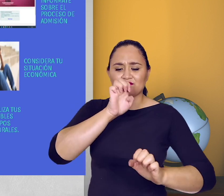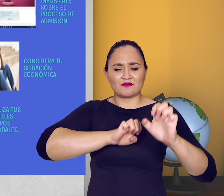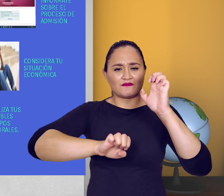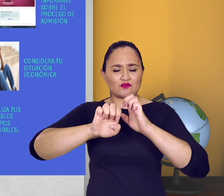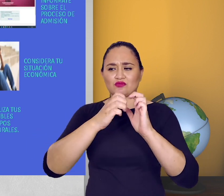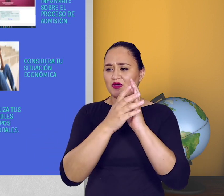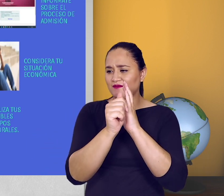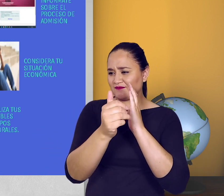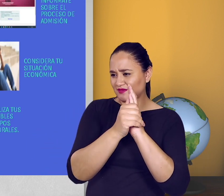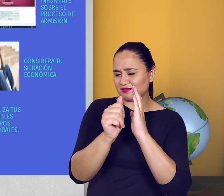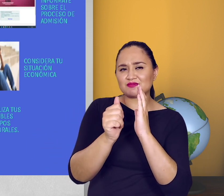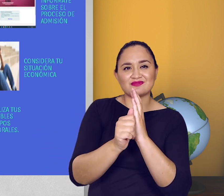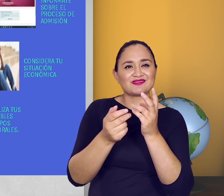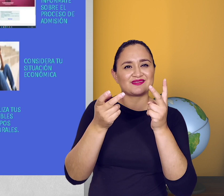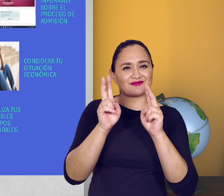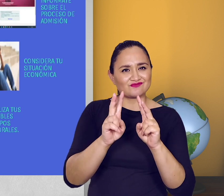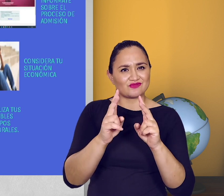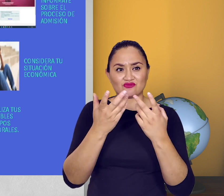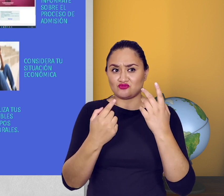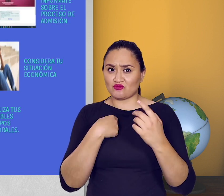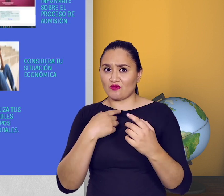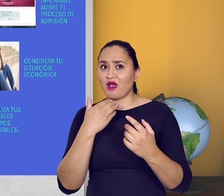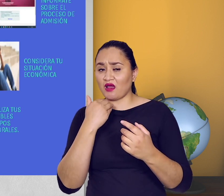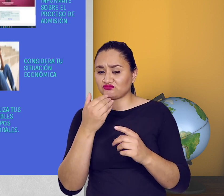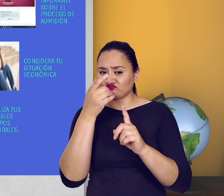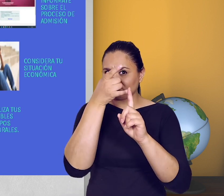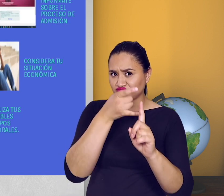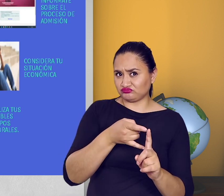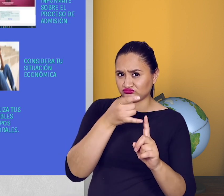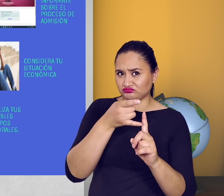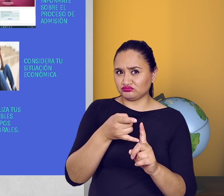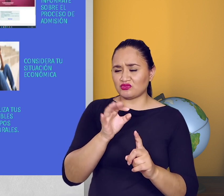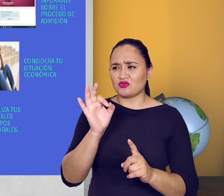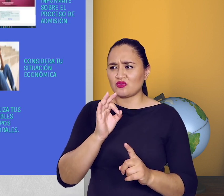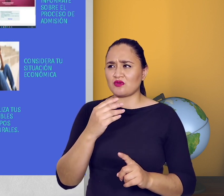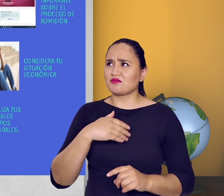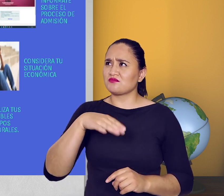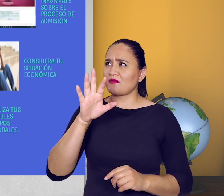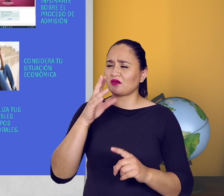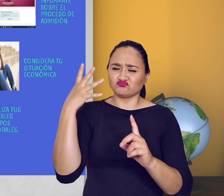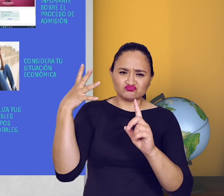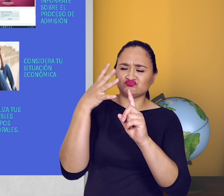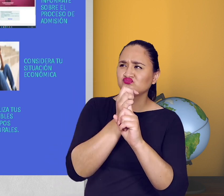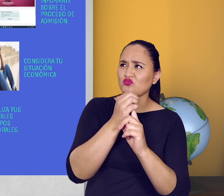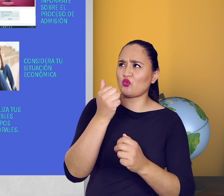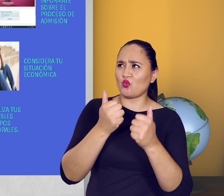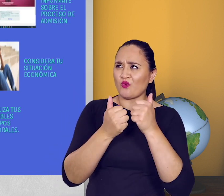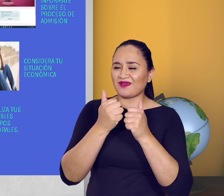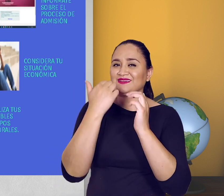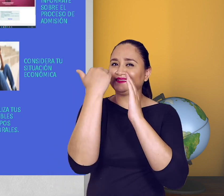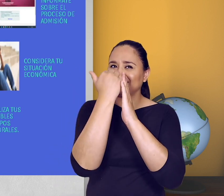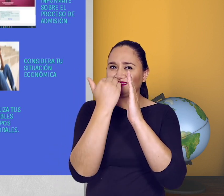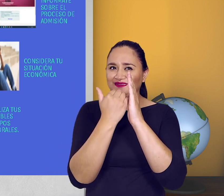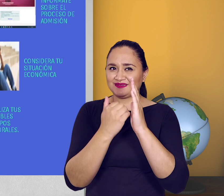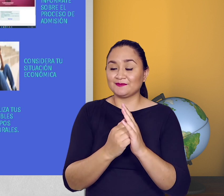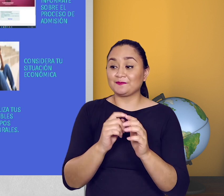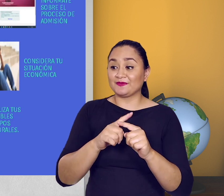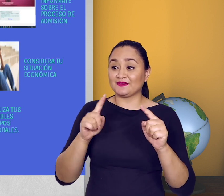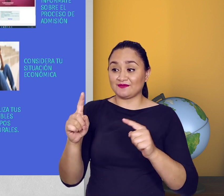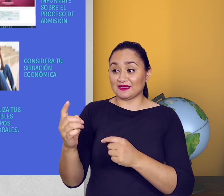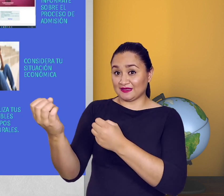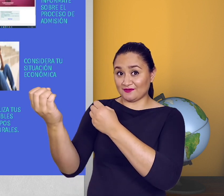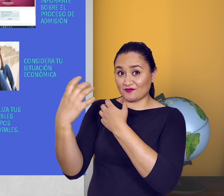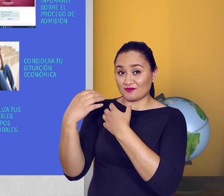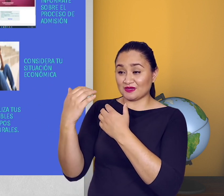competencias habilidades y prejuicios define tus prioridades y metas mientras que en el eje de